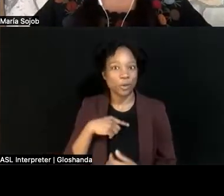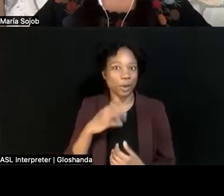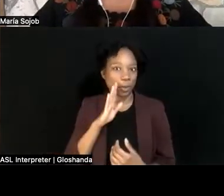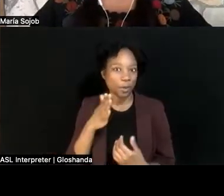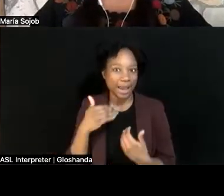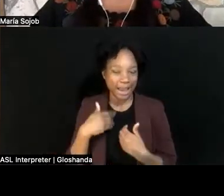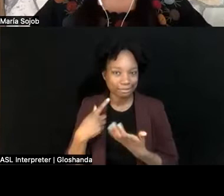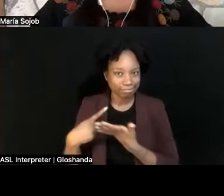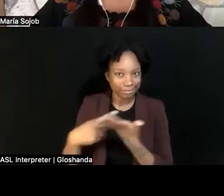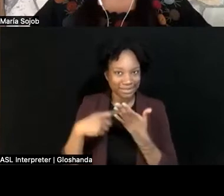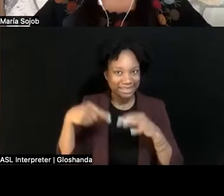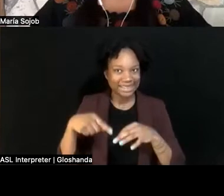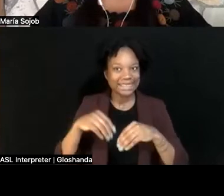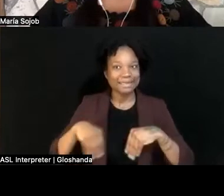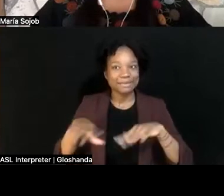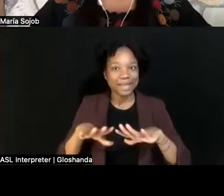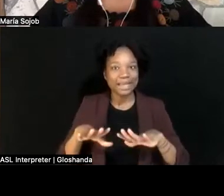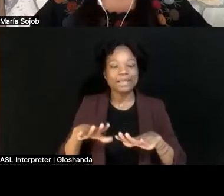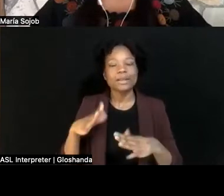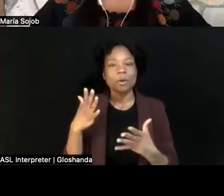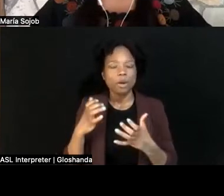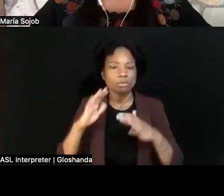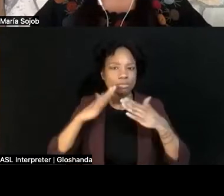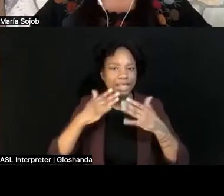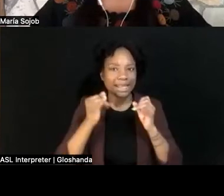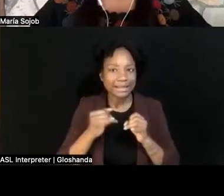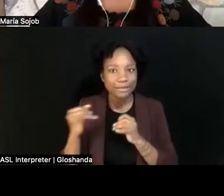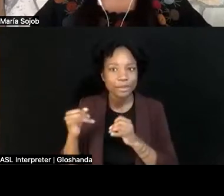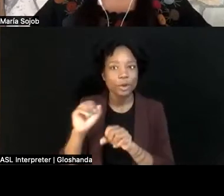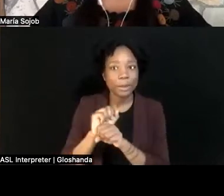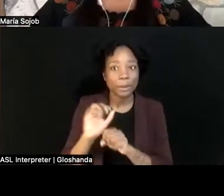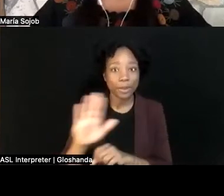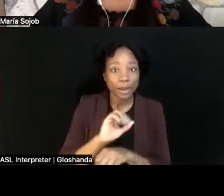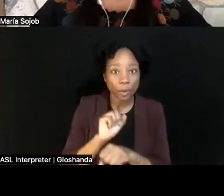about each other and our work, but also the form itself and the structures that support us.